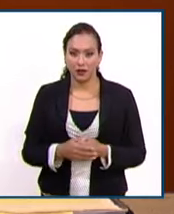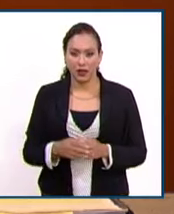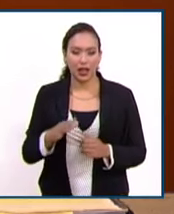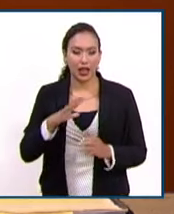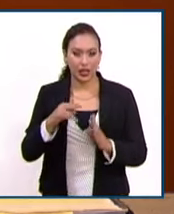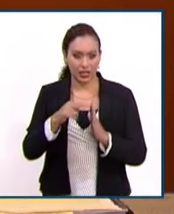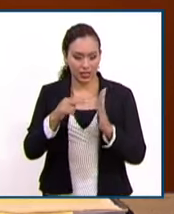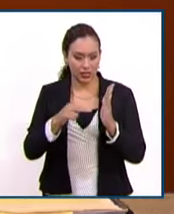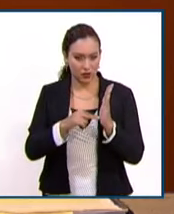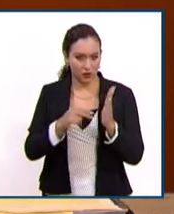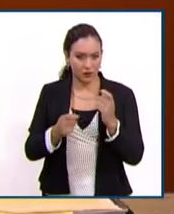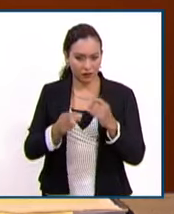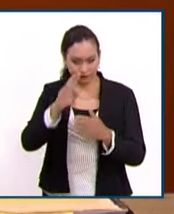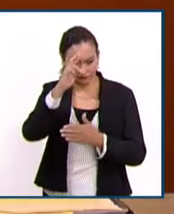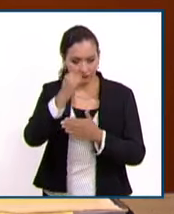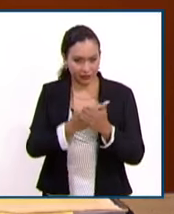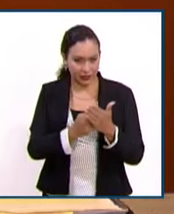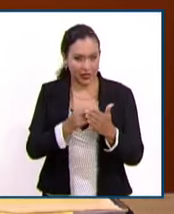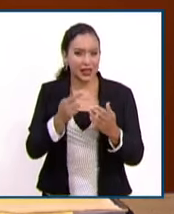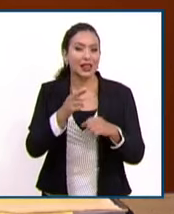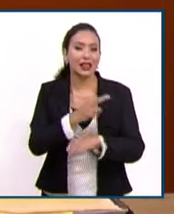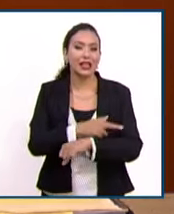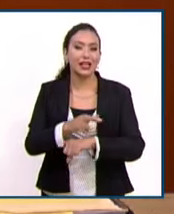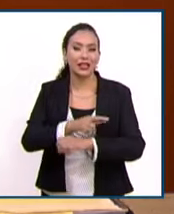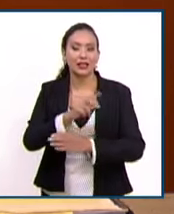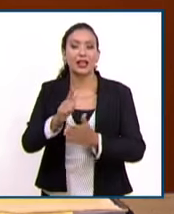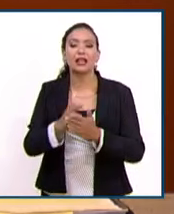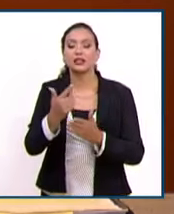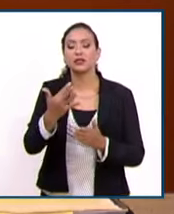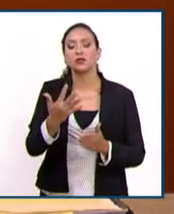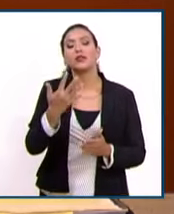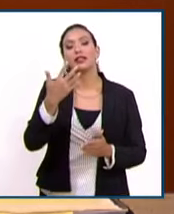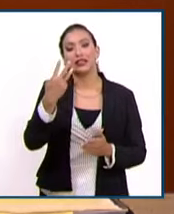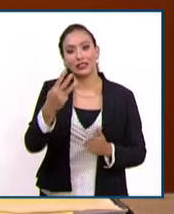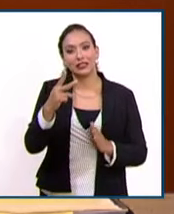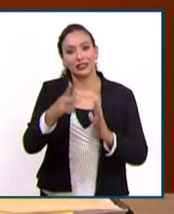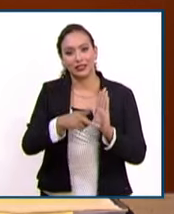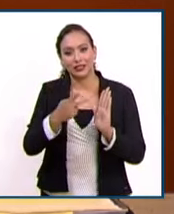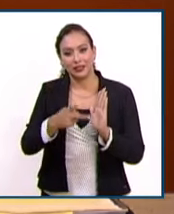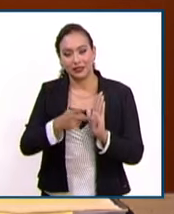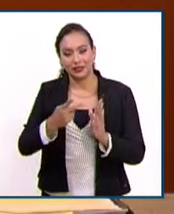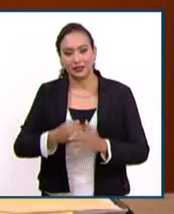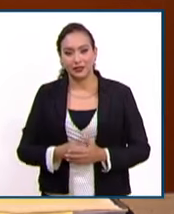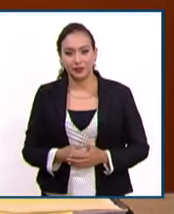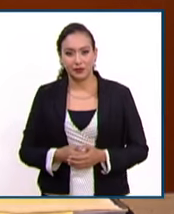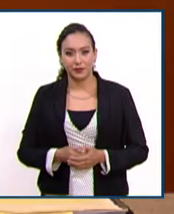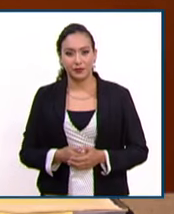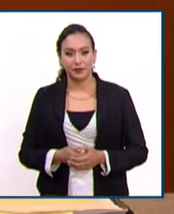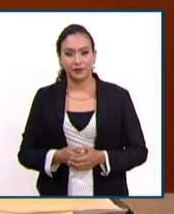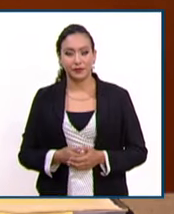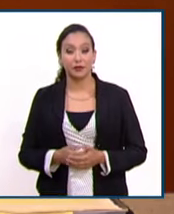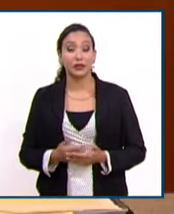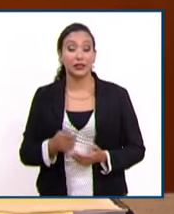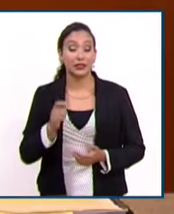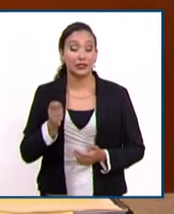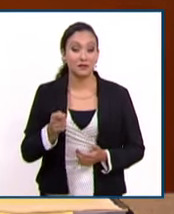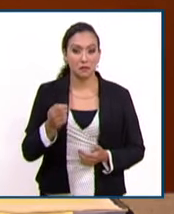por violaciones en el procedimiento legislativo en 53 ocasiones, esto es el